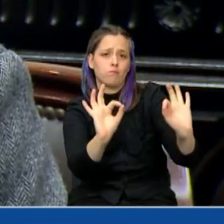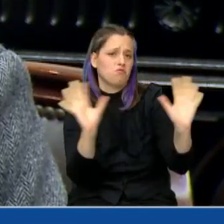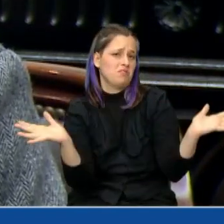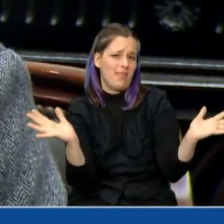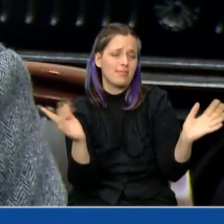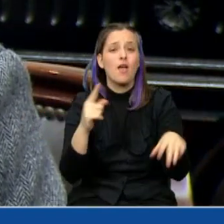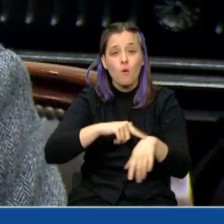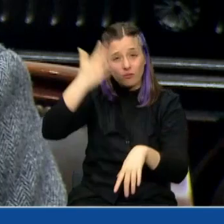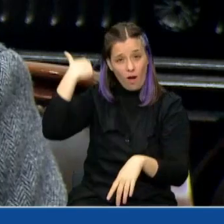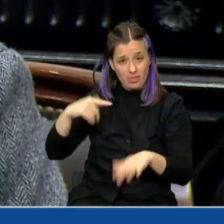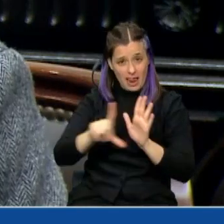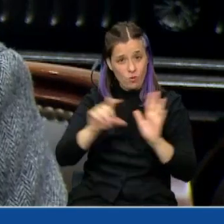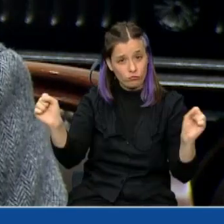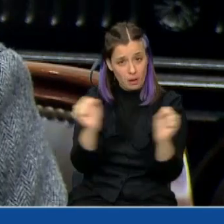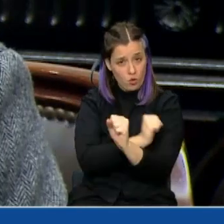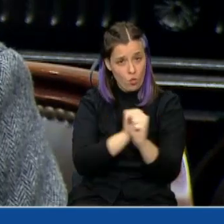ley,